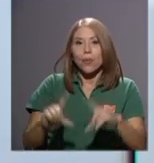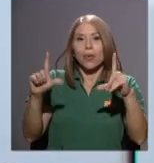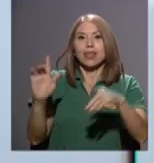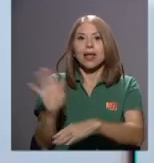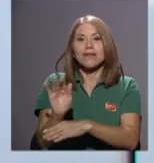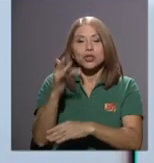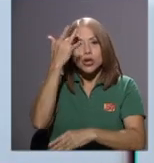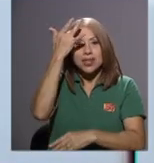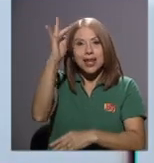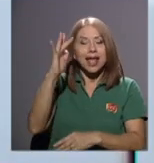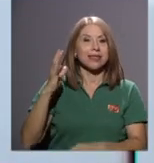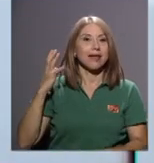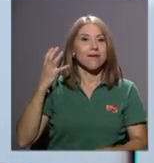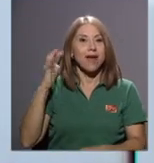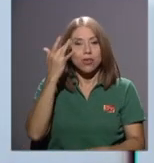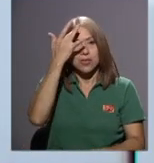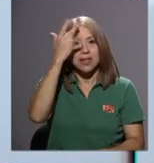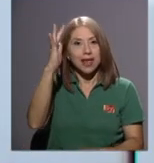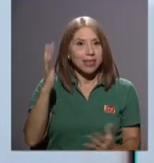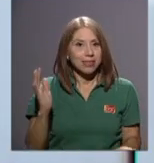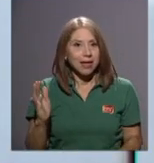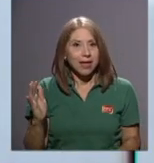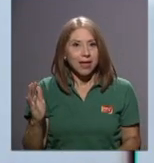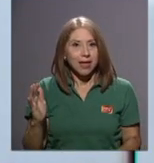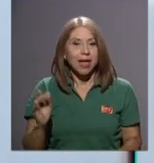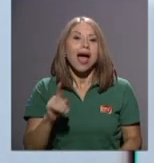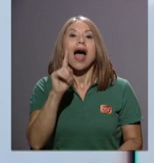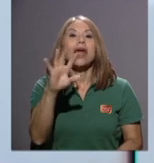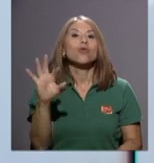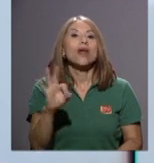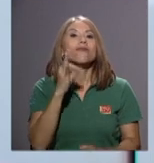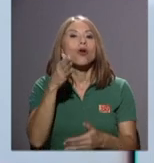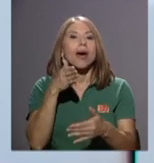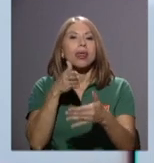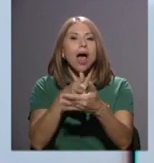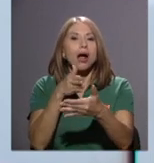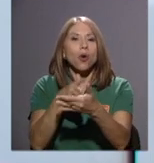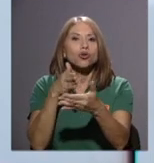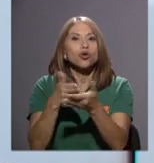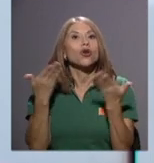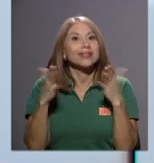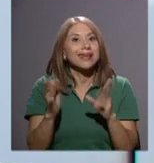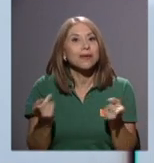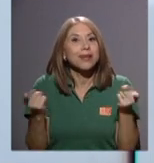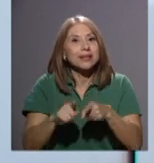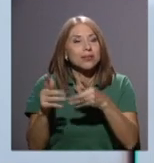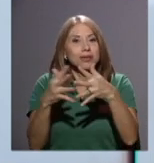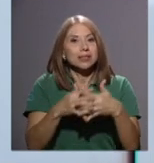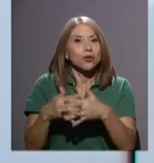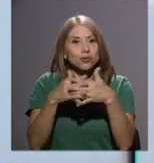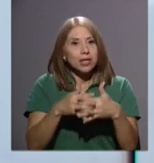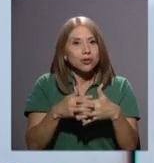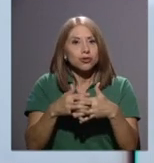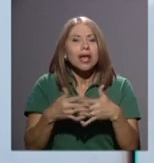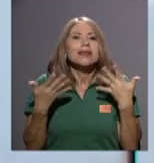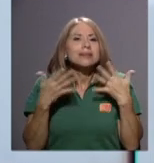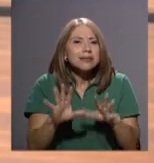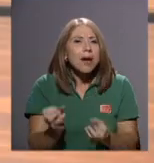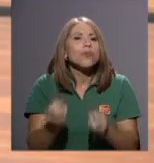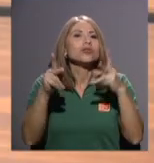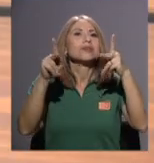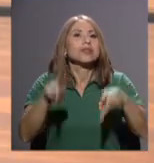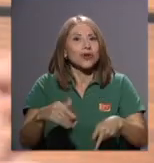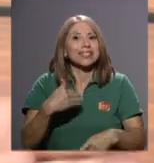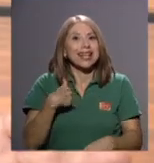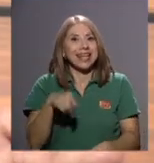radios, etcétera, hay una forma de acoso que ya se está dando en Estados Unidos, donde ya tienen muchas personas este tipo de